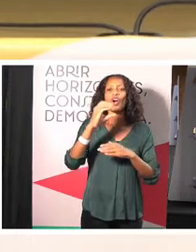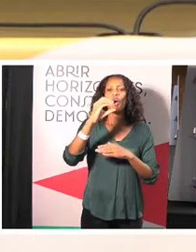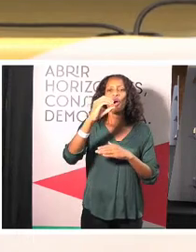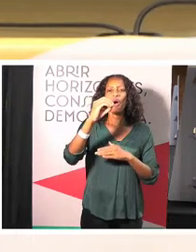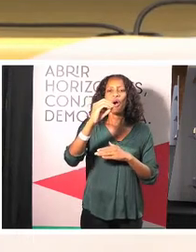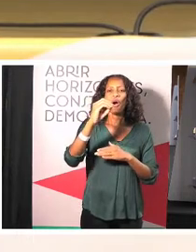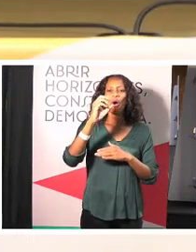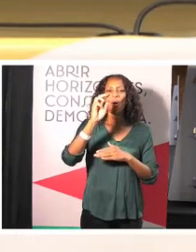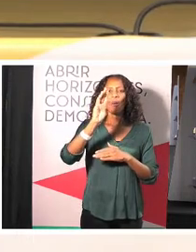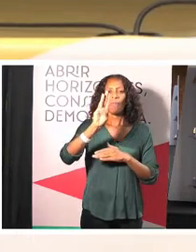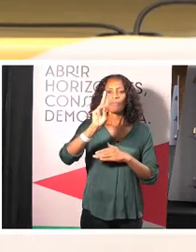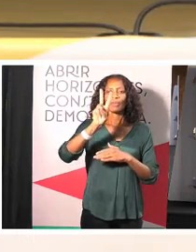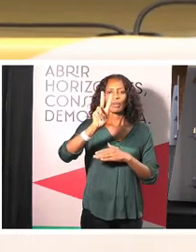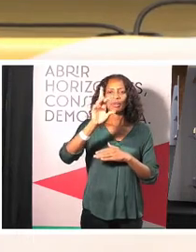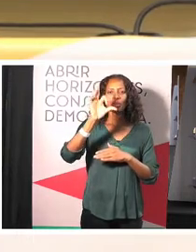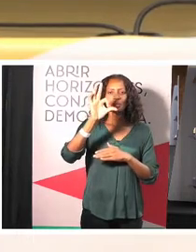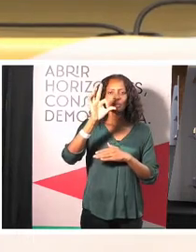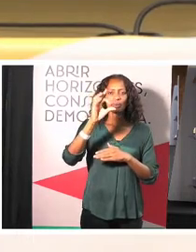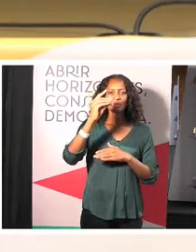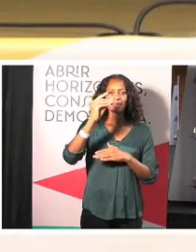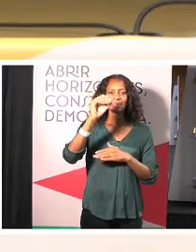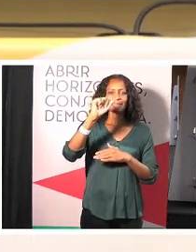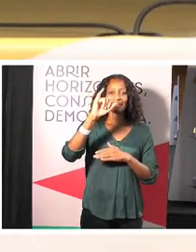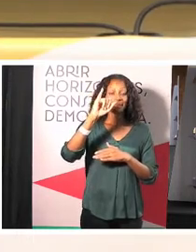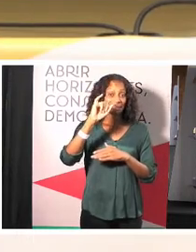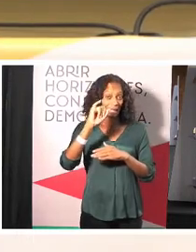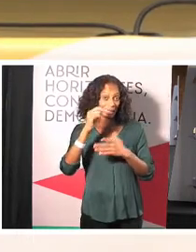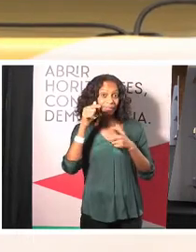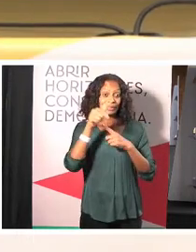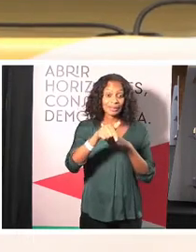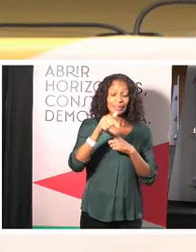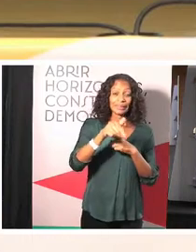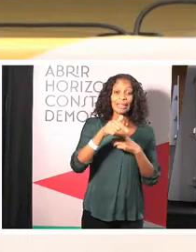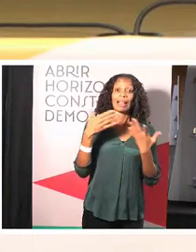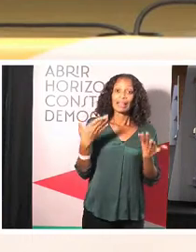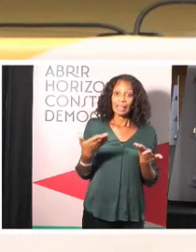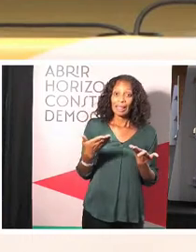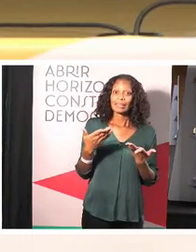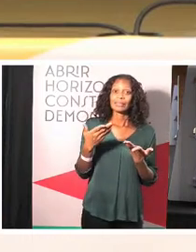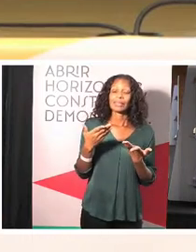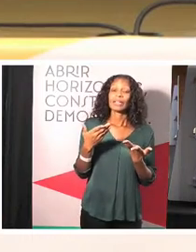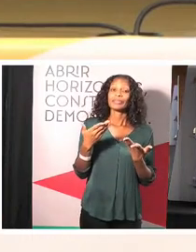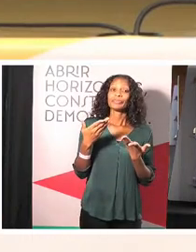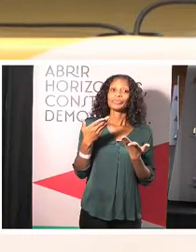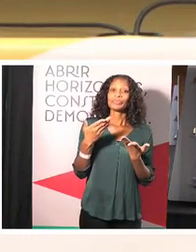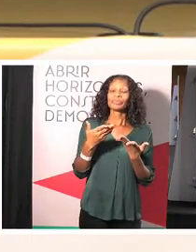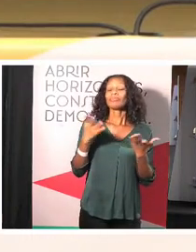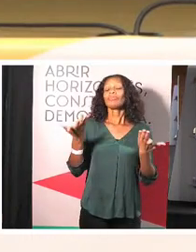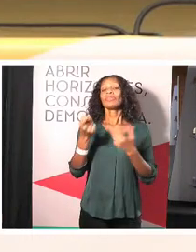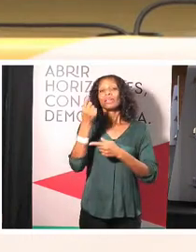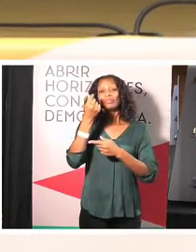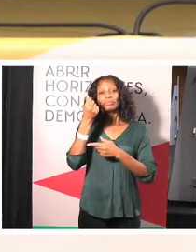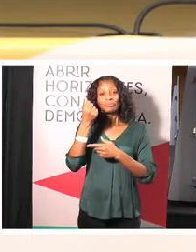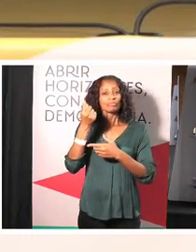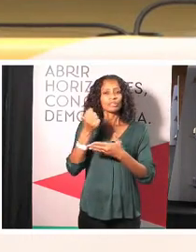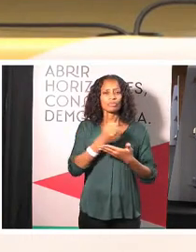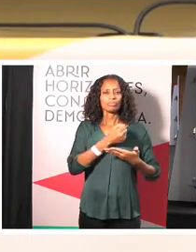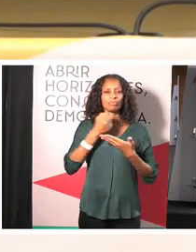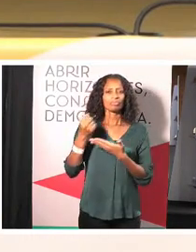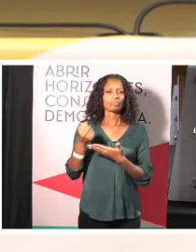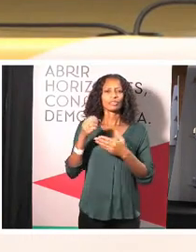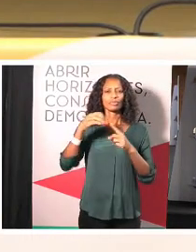por ejemplo, a la oligarquía nacional, a los grandes propietarios, el capital y la oligarquía nacional, y